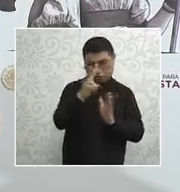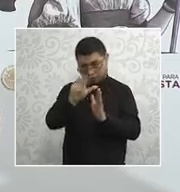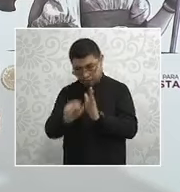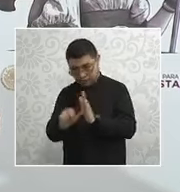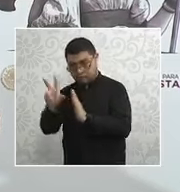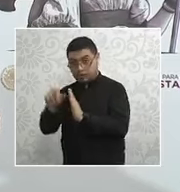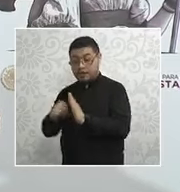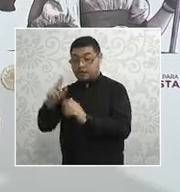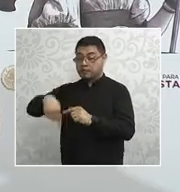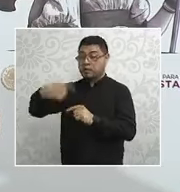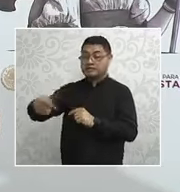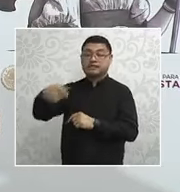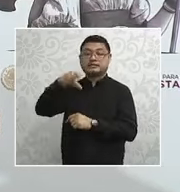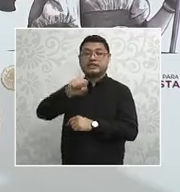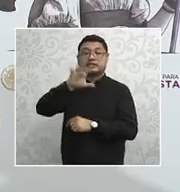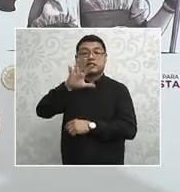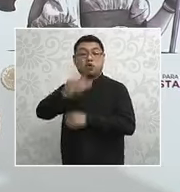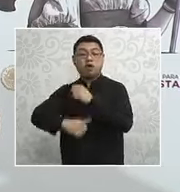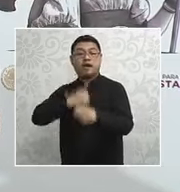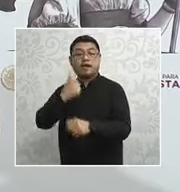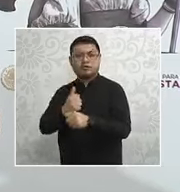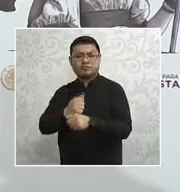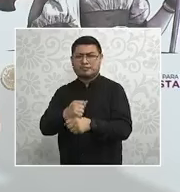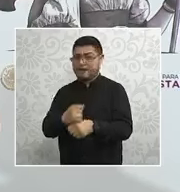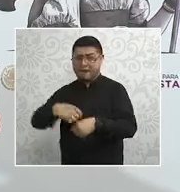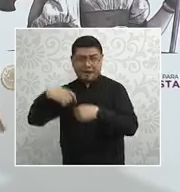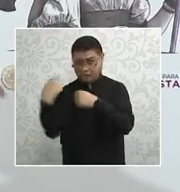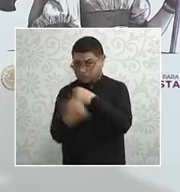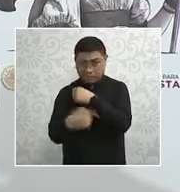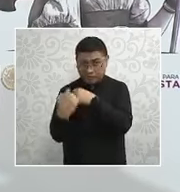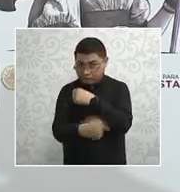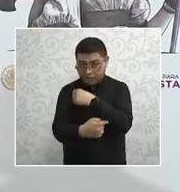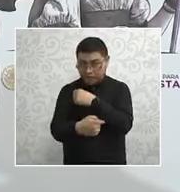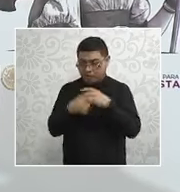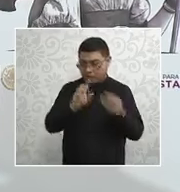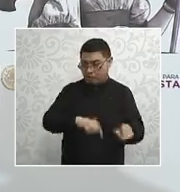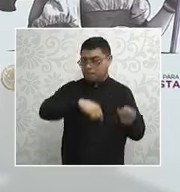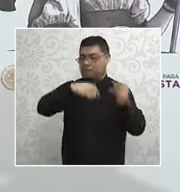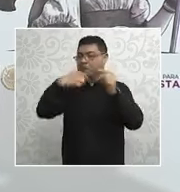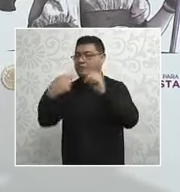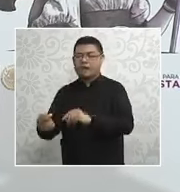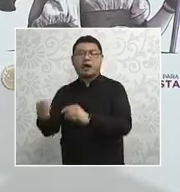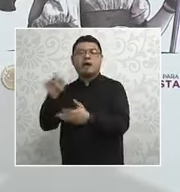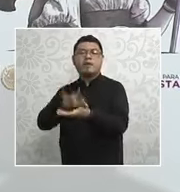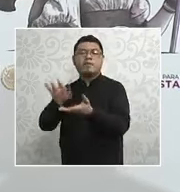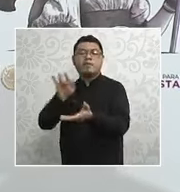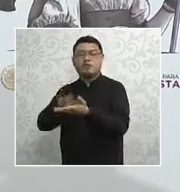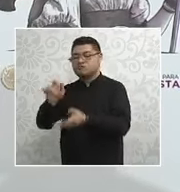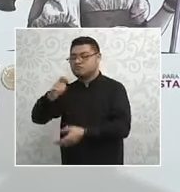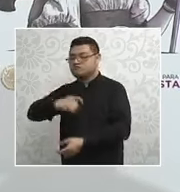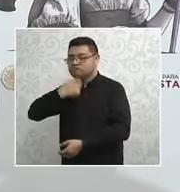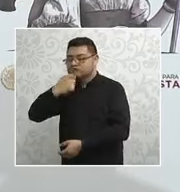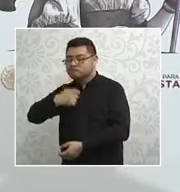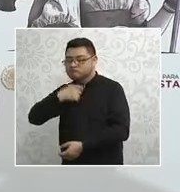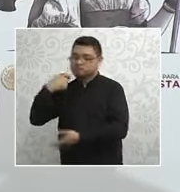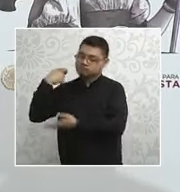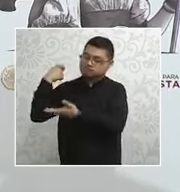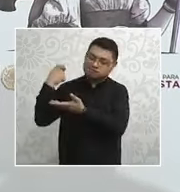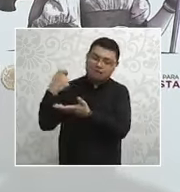años van a pasar automáticamente sin hacer ningún trámite para recibir la pensión de adultos mayores